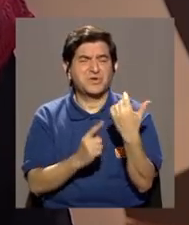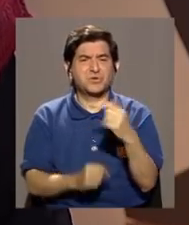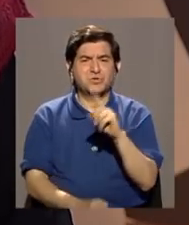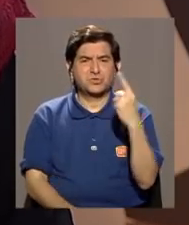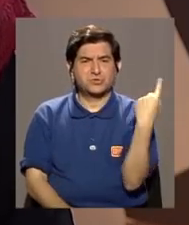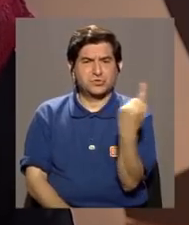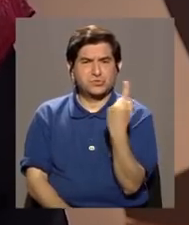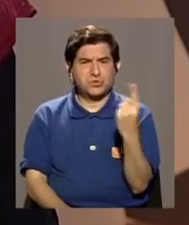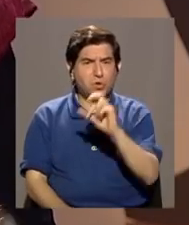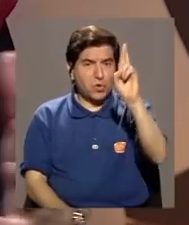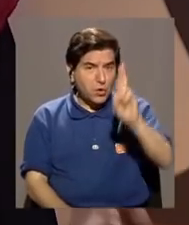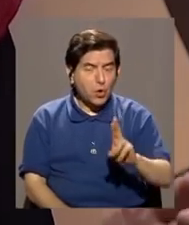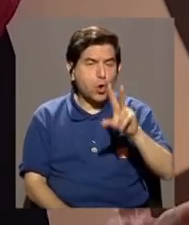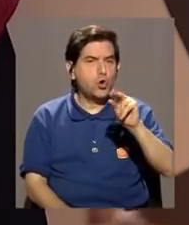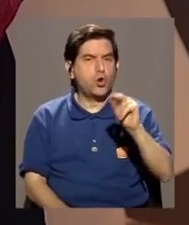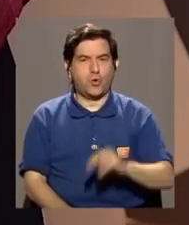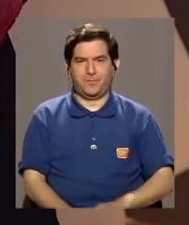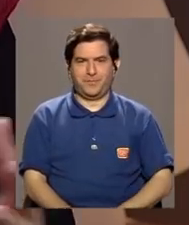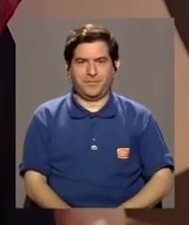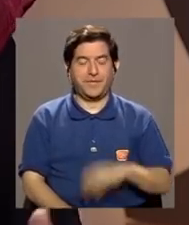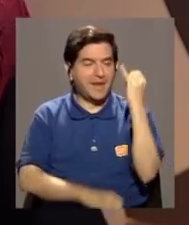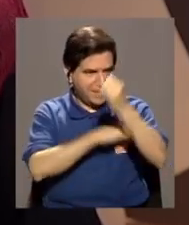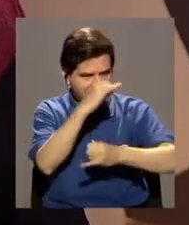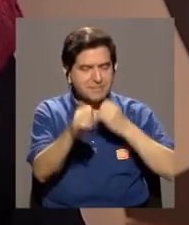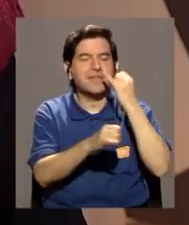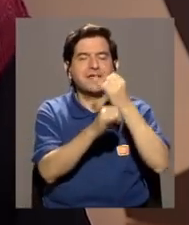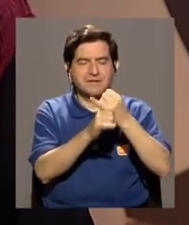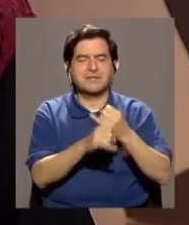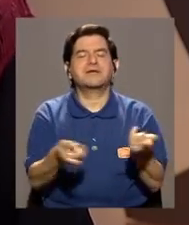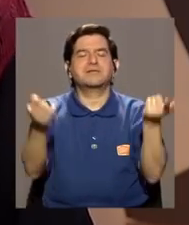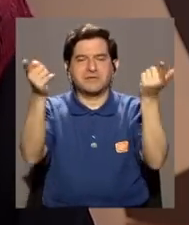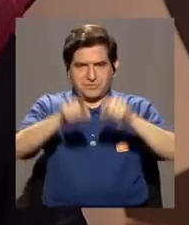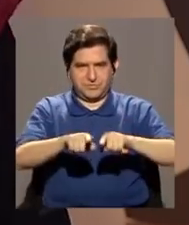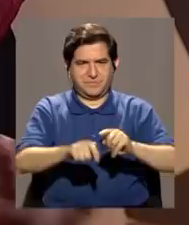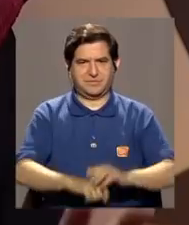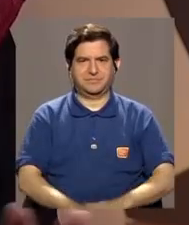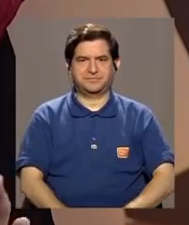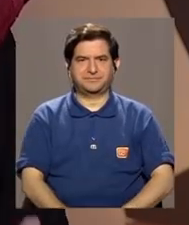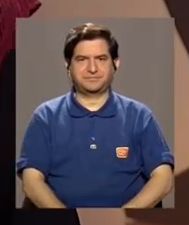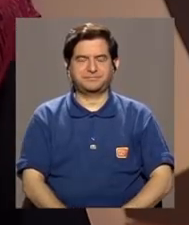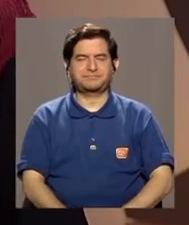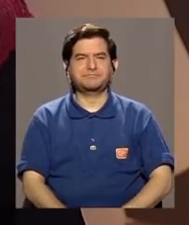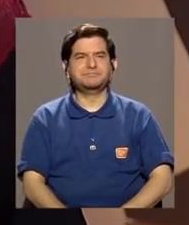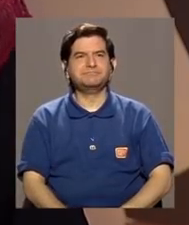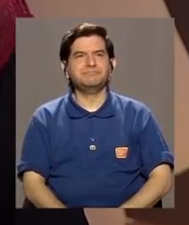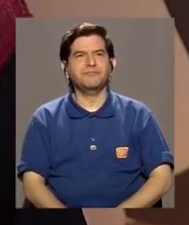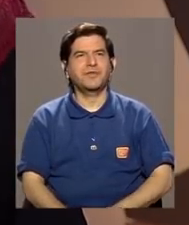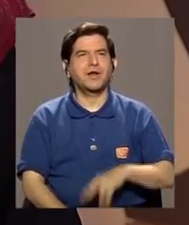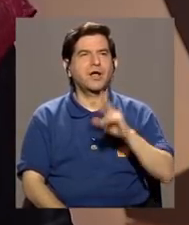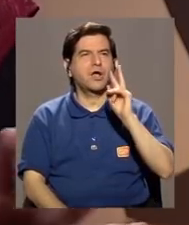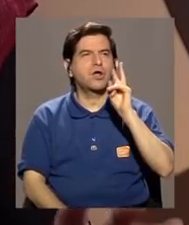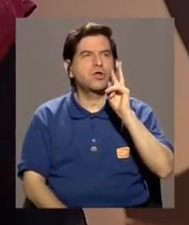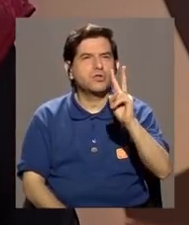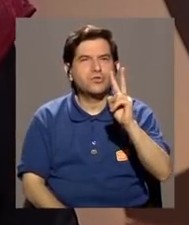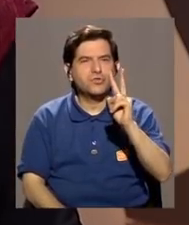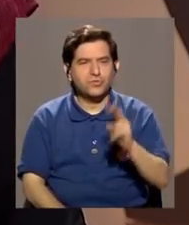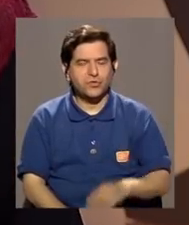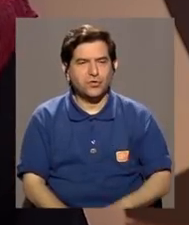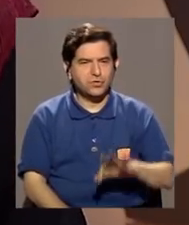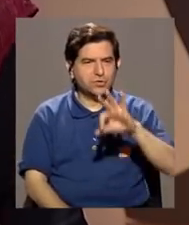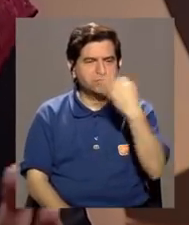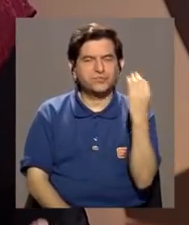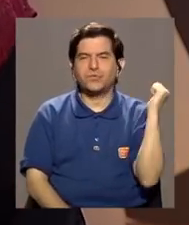sólo en costa rica esto es un fenómeno internacional hay 2 potentes